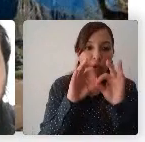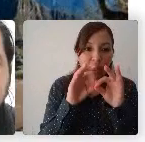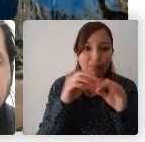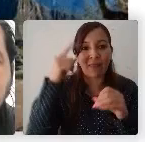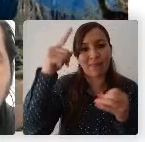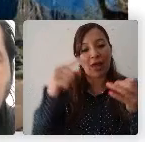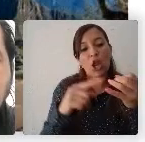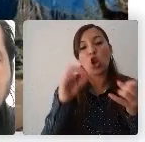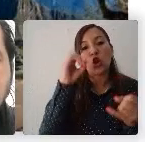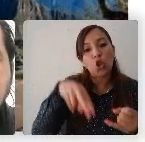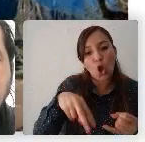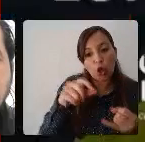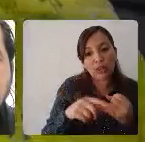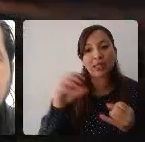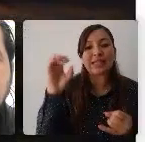norte, centro, sur, ¿okay?